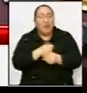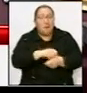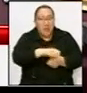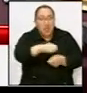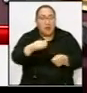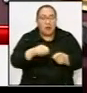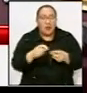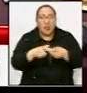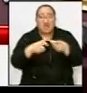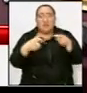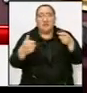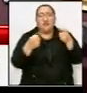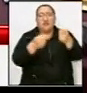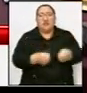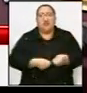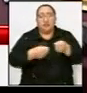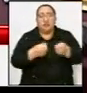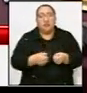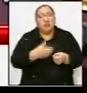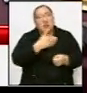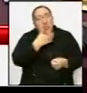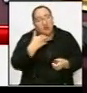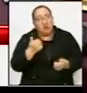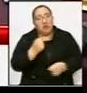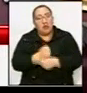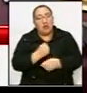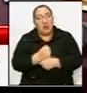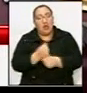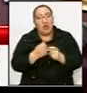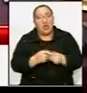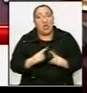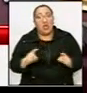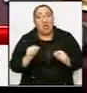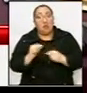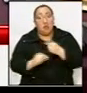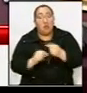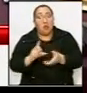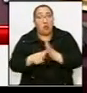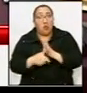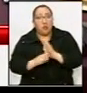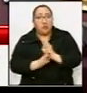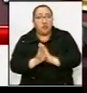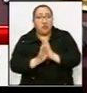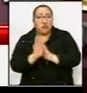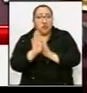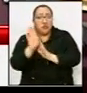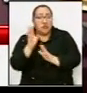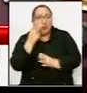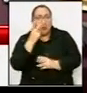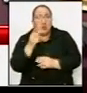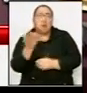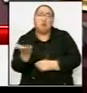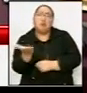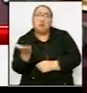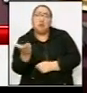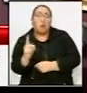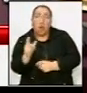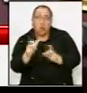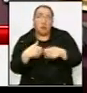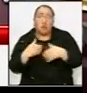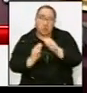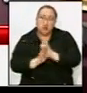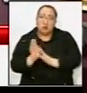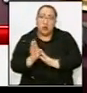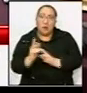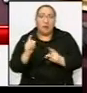esto tendríamos un gran aliado, ministro. Y dentro de poco dejaríamos de mirarlos como mendigos a esta gente,